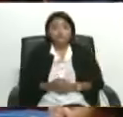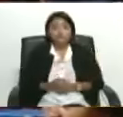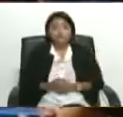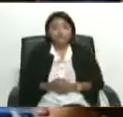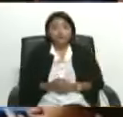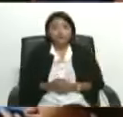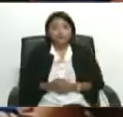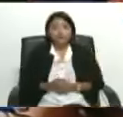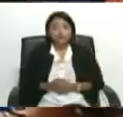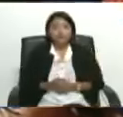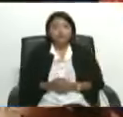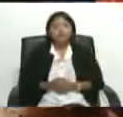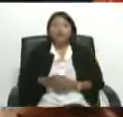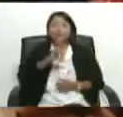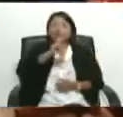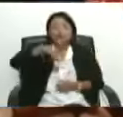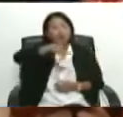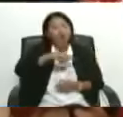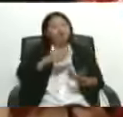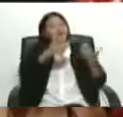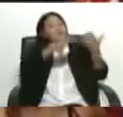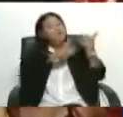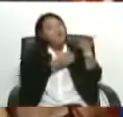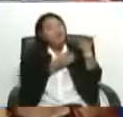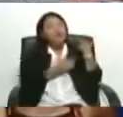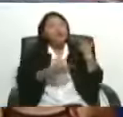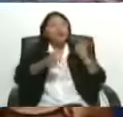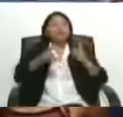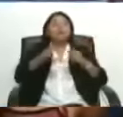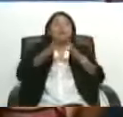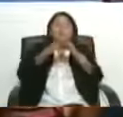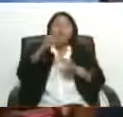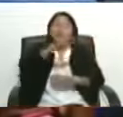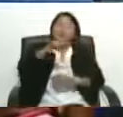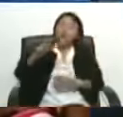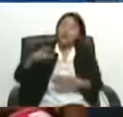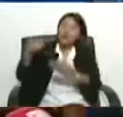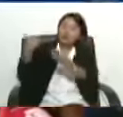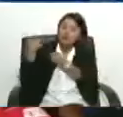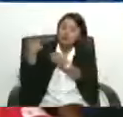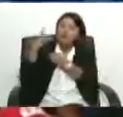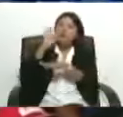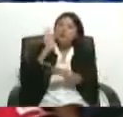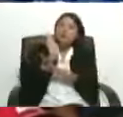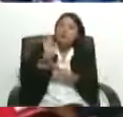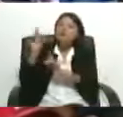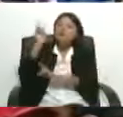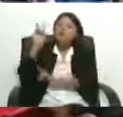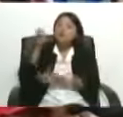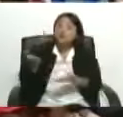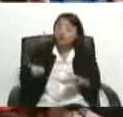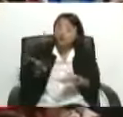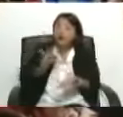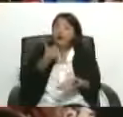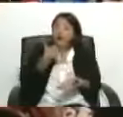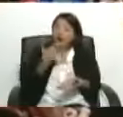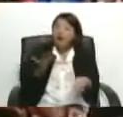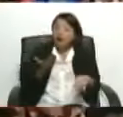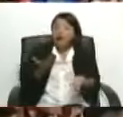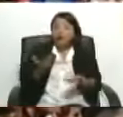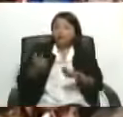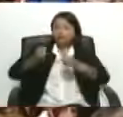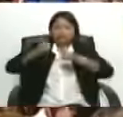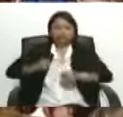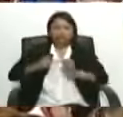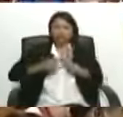como ciudadanos a la corresponsabilidad. Todos estamos obligados a defender la patria. Y a la hora de defender la patria,